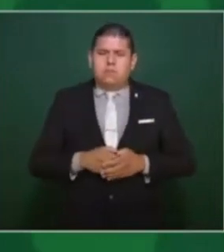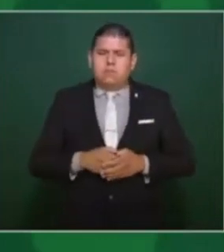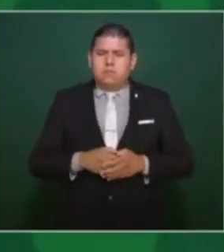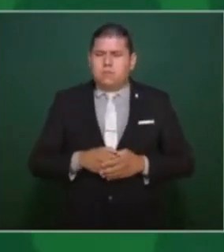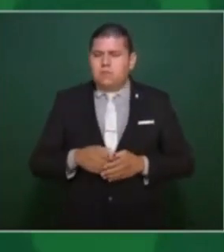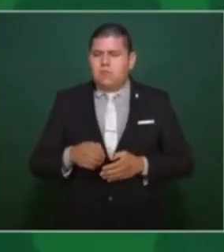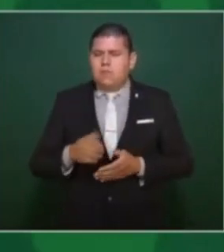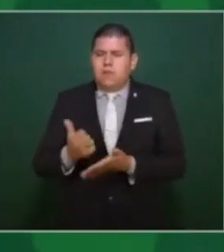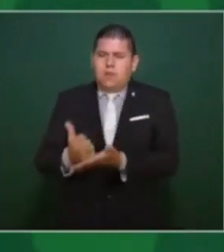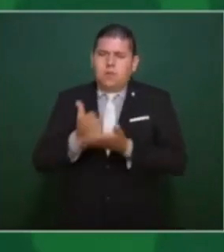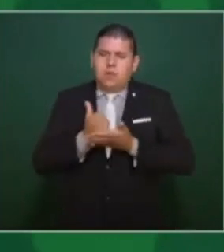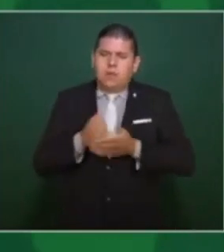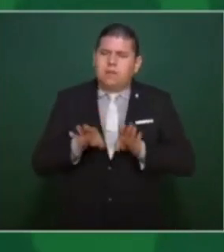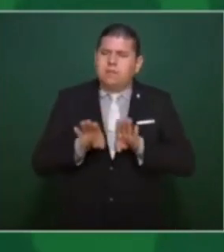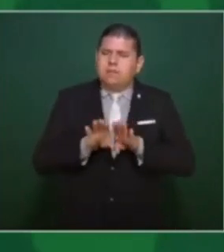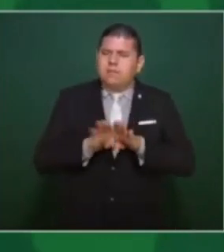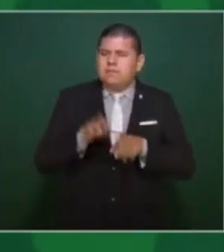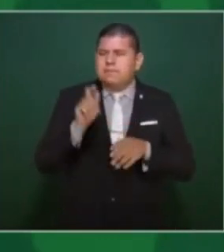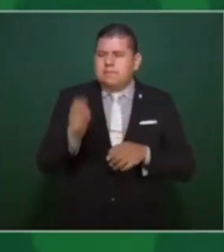ayudan,